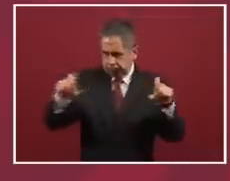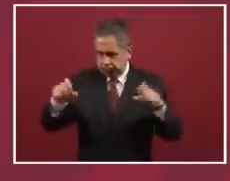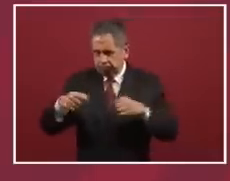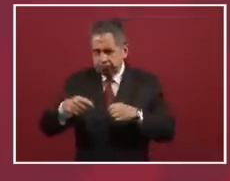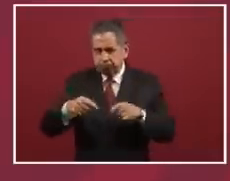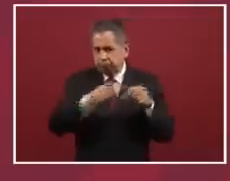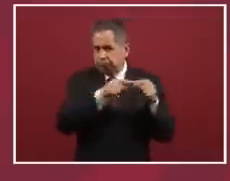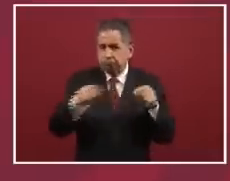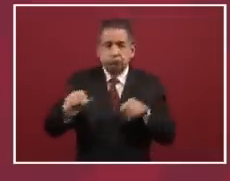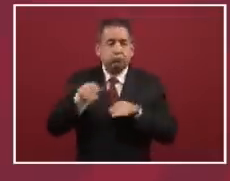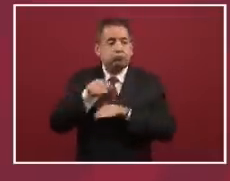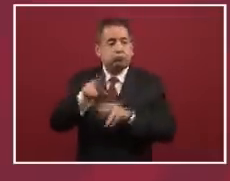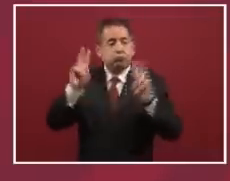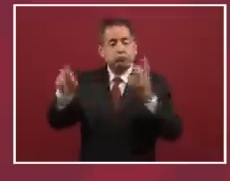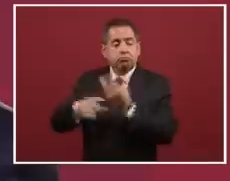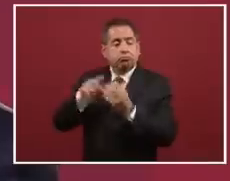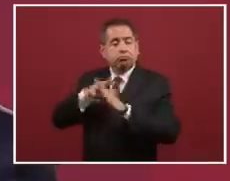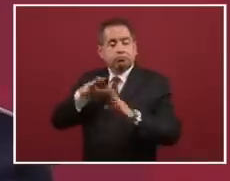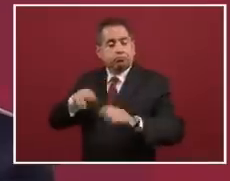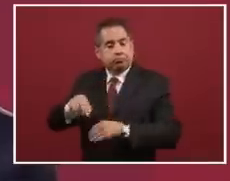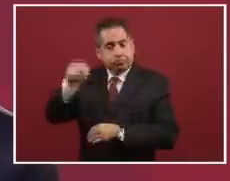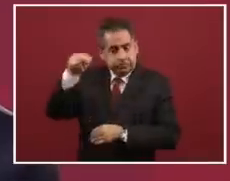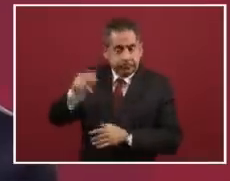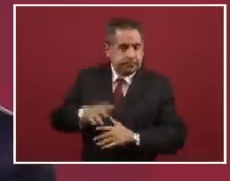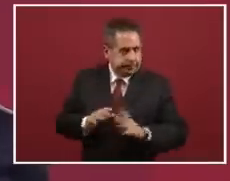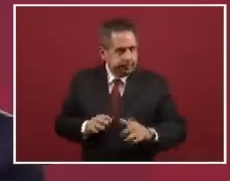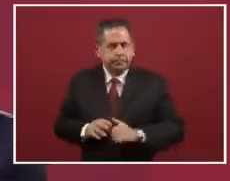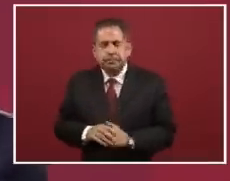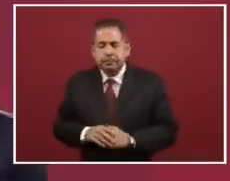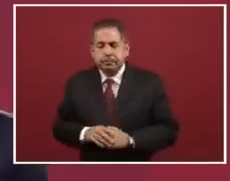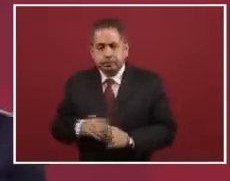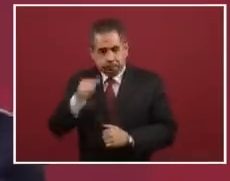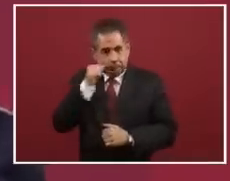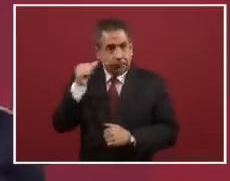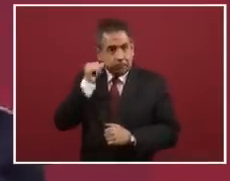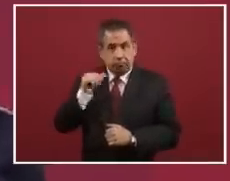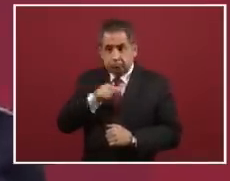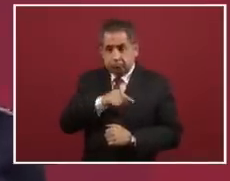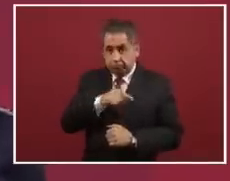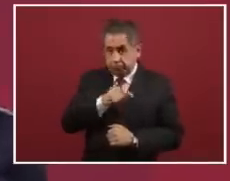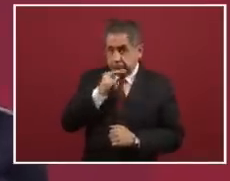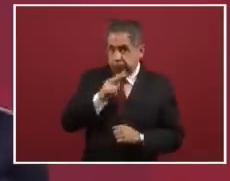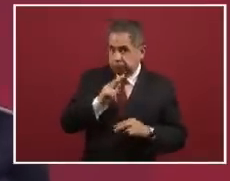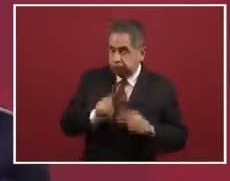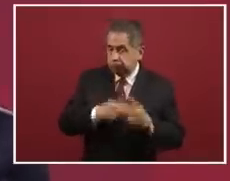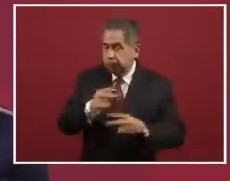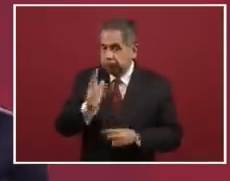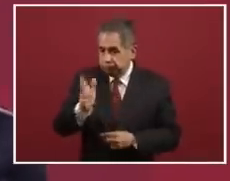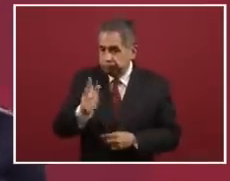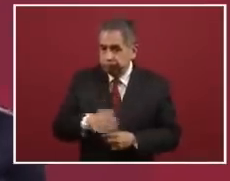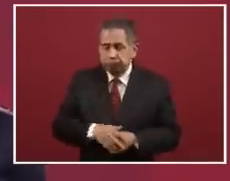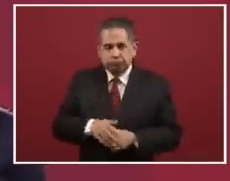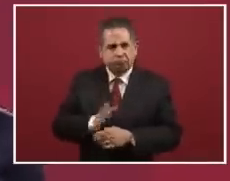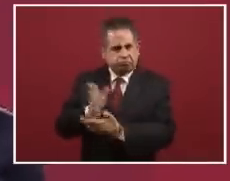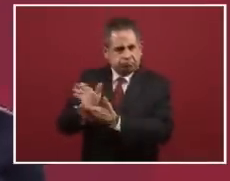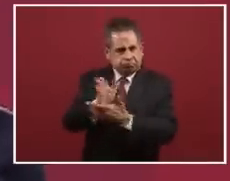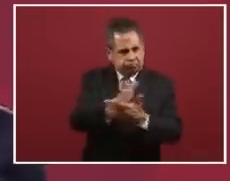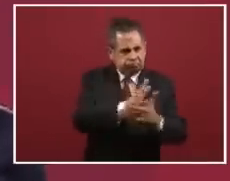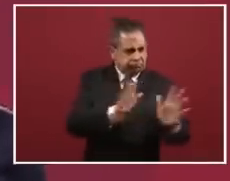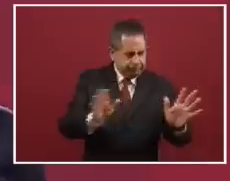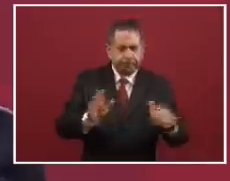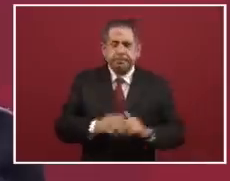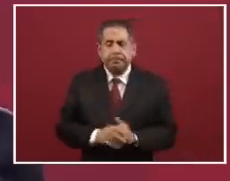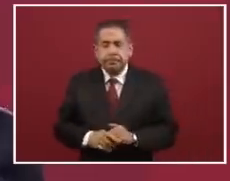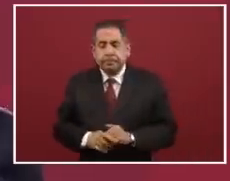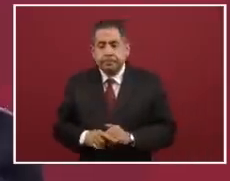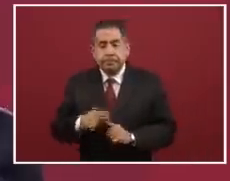con migrantes en la frontera norte. Entonces, ayer él ya estuvo allá y desde luego va a ir a cada uno de los estados.